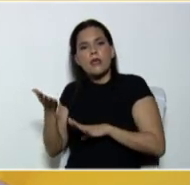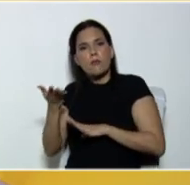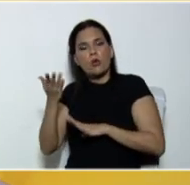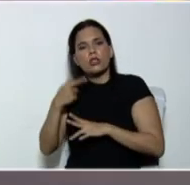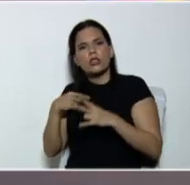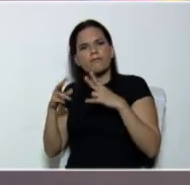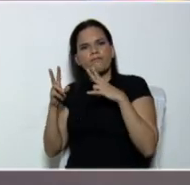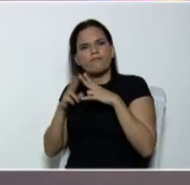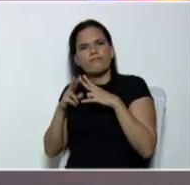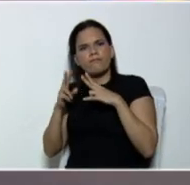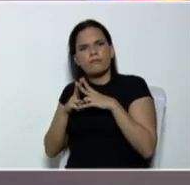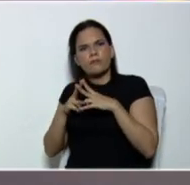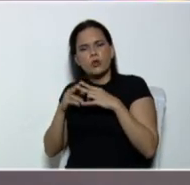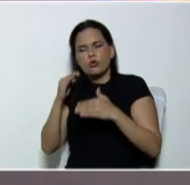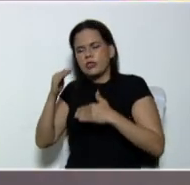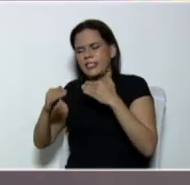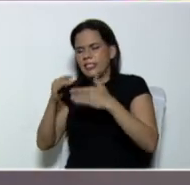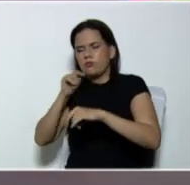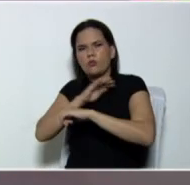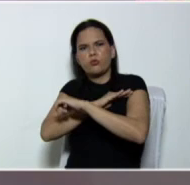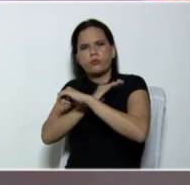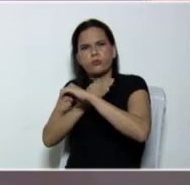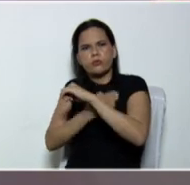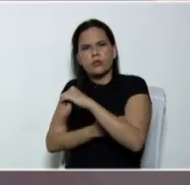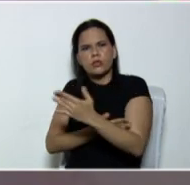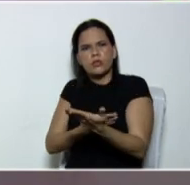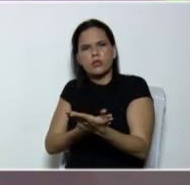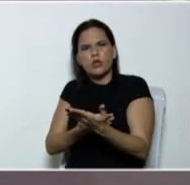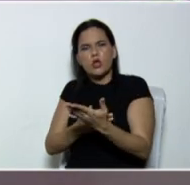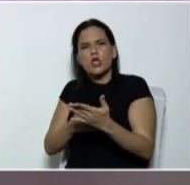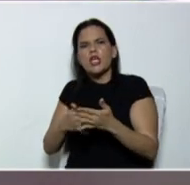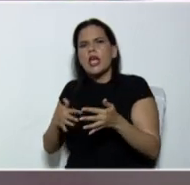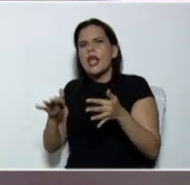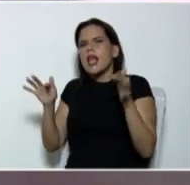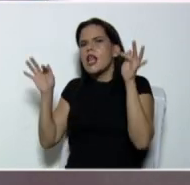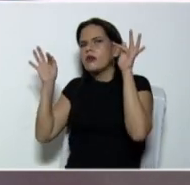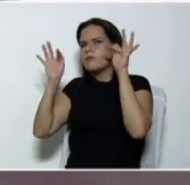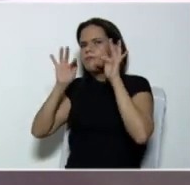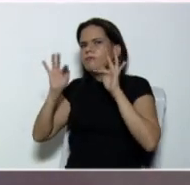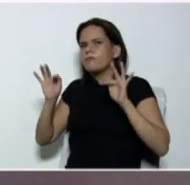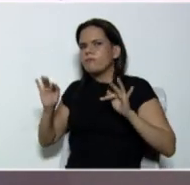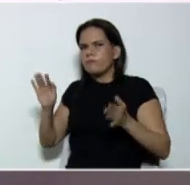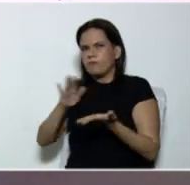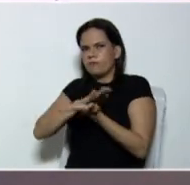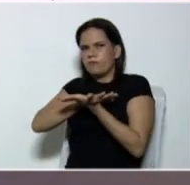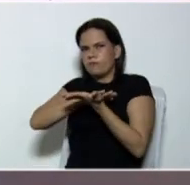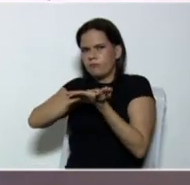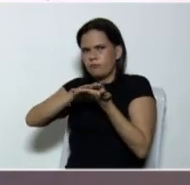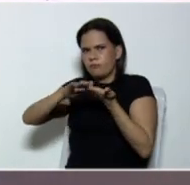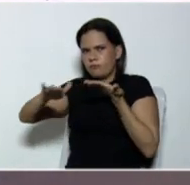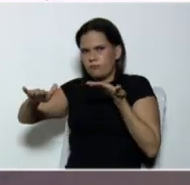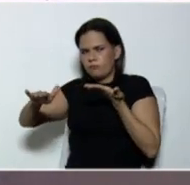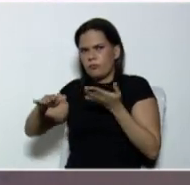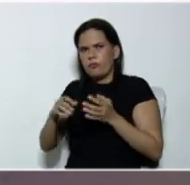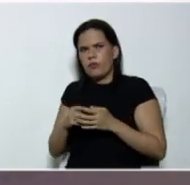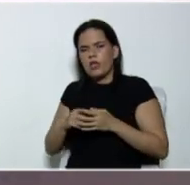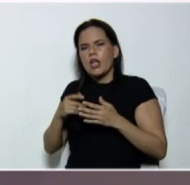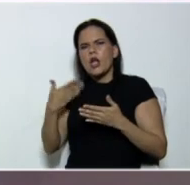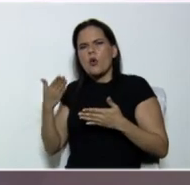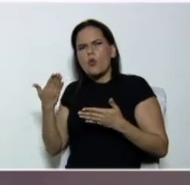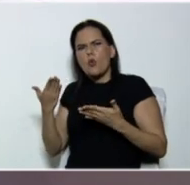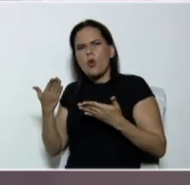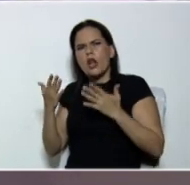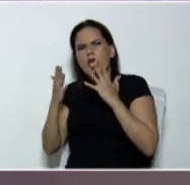conocer o continuar afianzando lo que son las figuras geométricas, las cuales